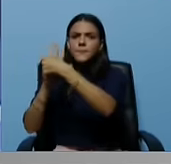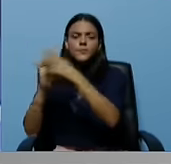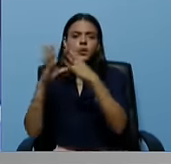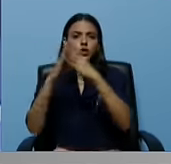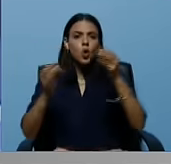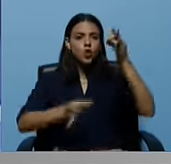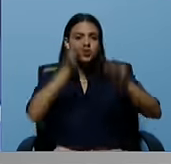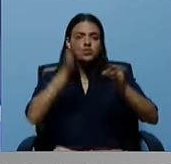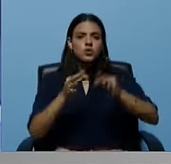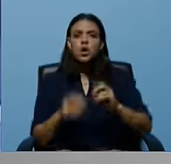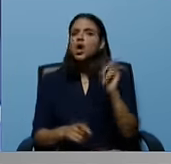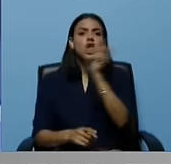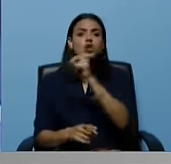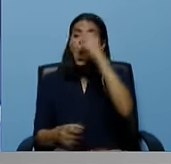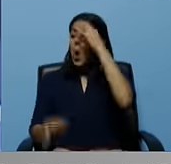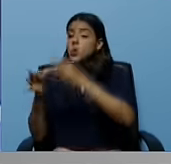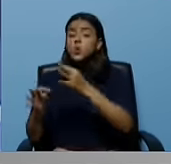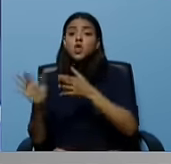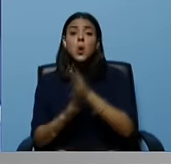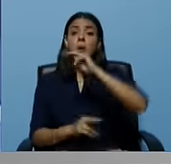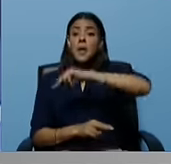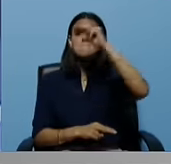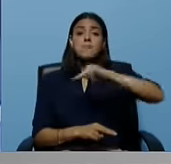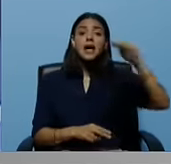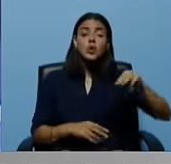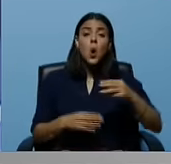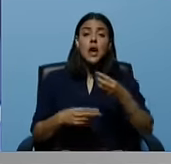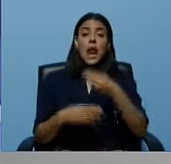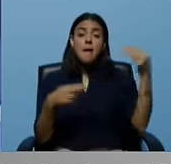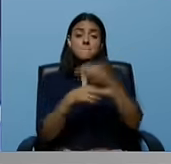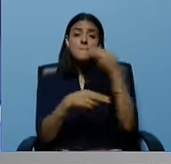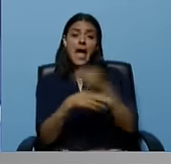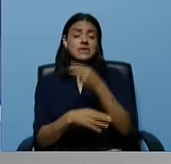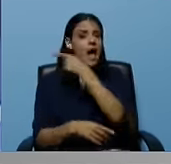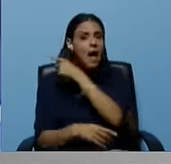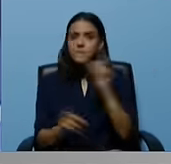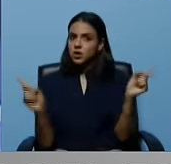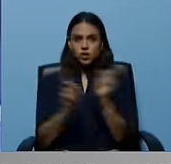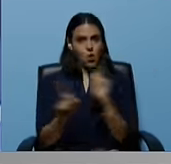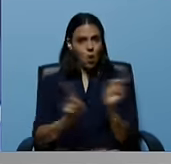tribunales supremos de McDonald's que se reúnen en Miami, no hay